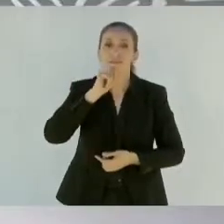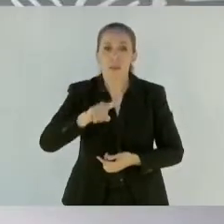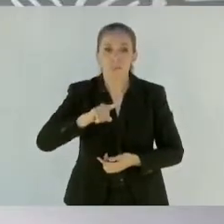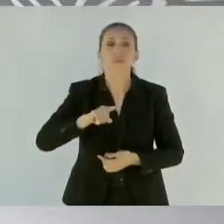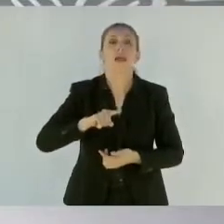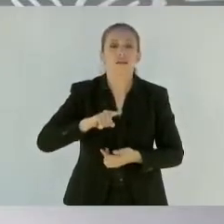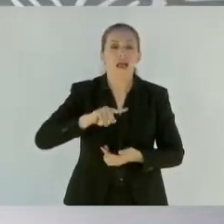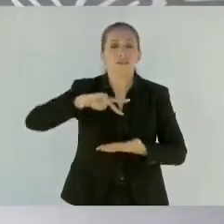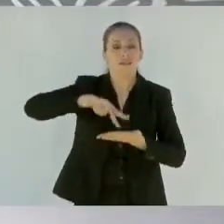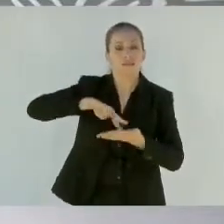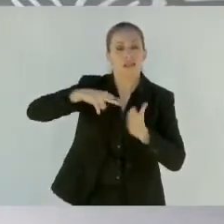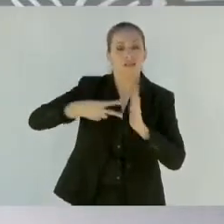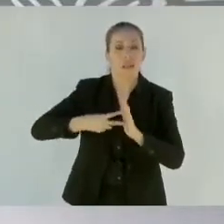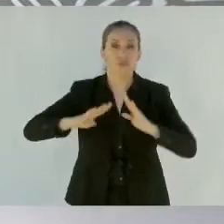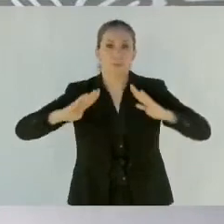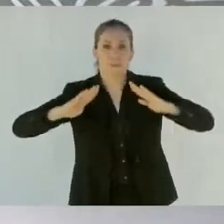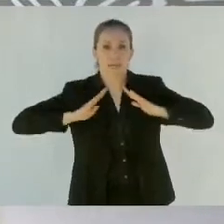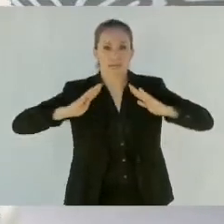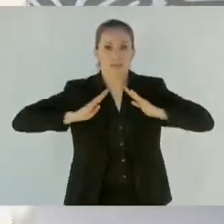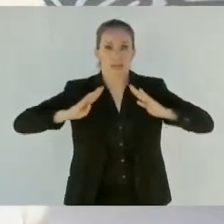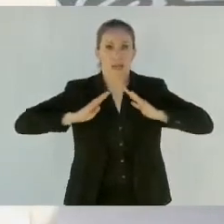Entonces, no es